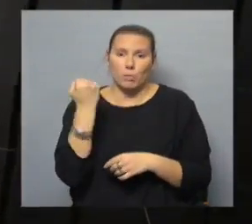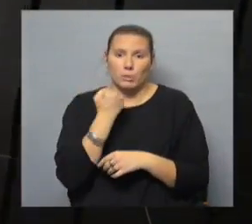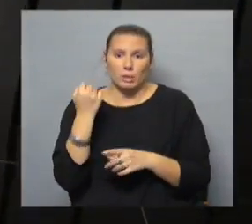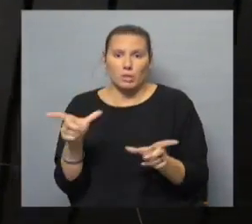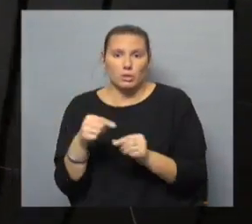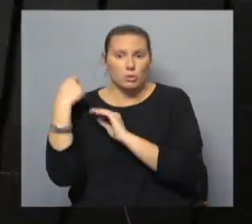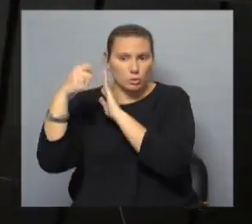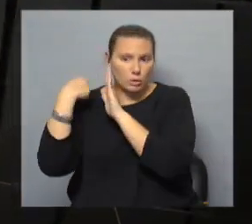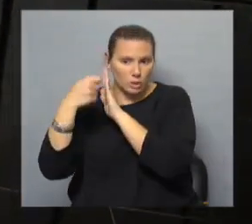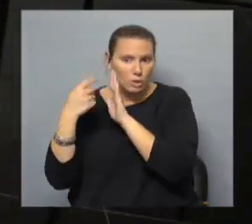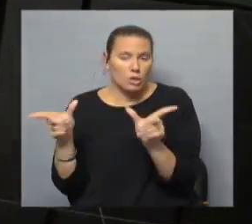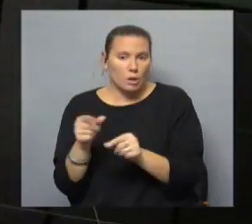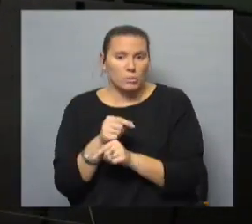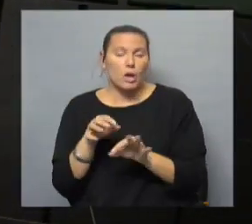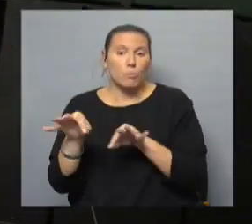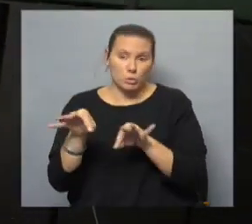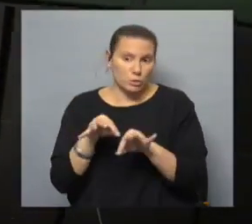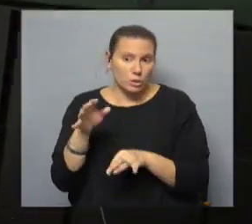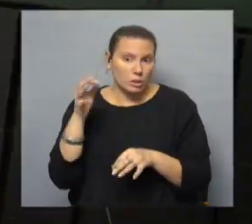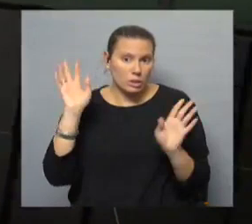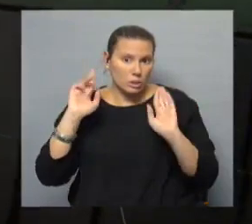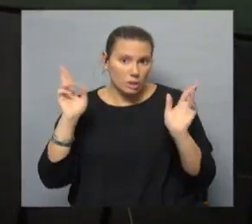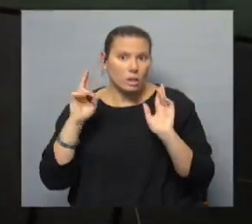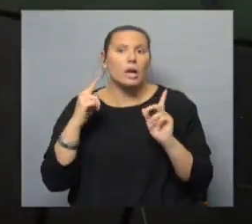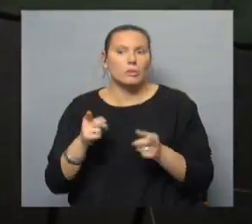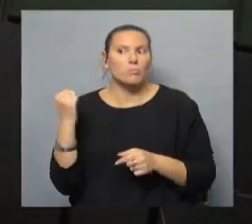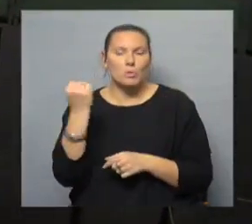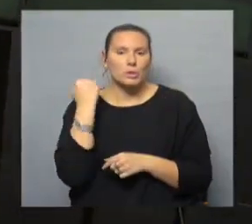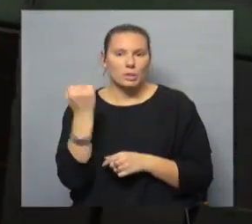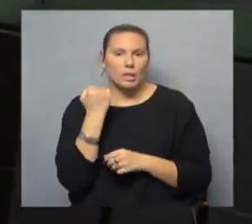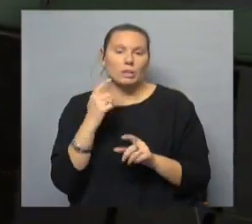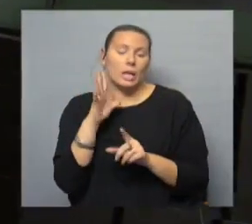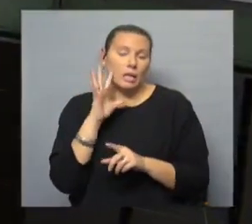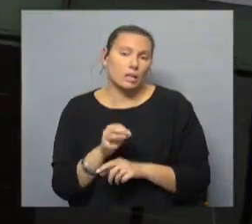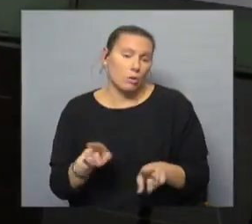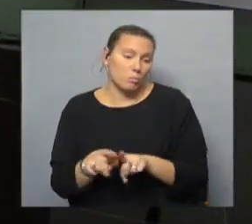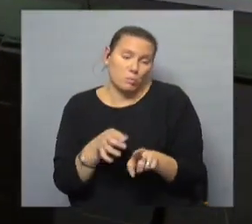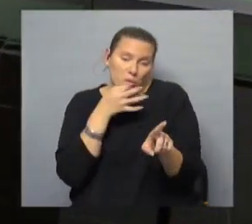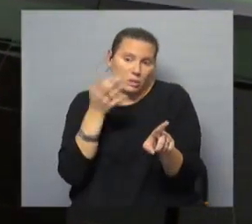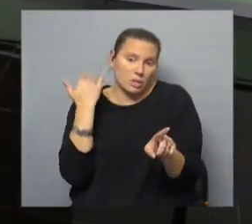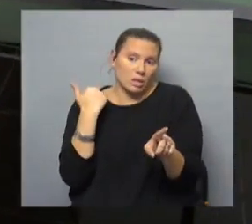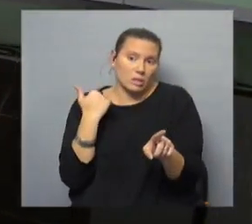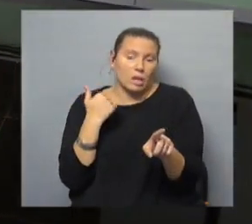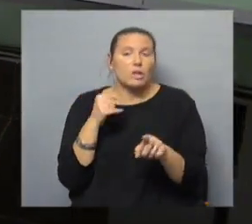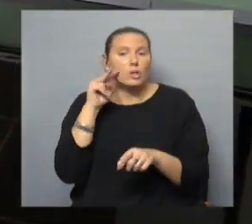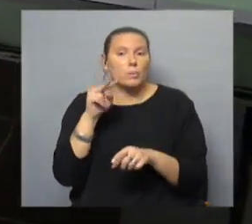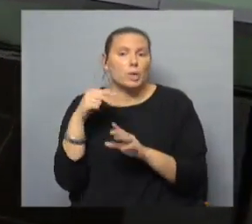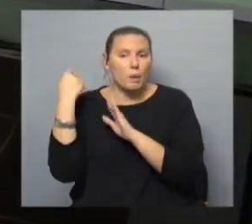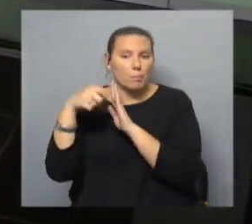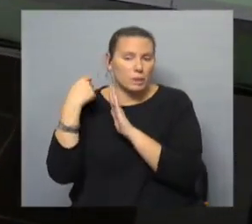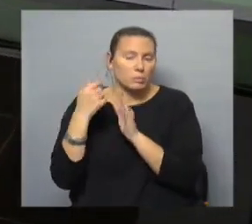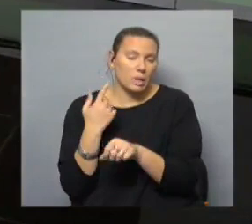cine como sonidista, en realidad. Entonces, sí, es muy importante. Y creo que puede tener que ver con eso que decís, de que llegué a consumir las películas en